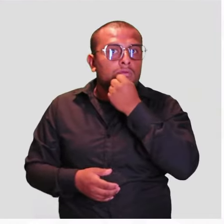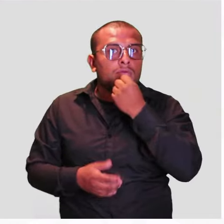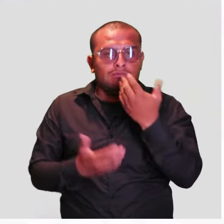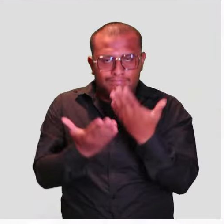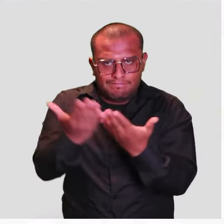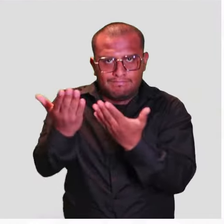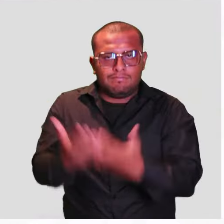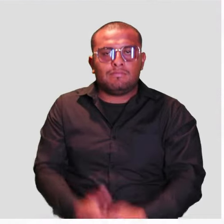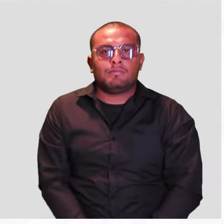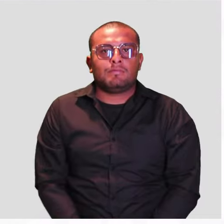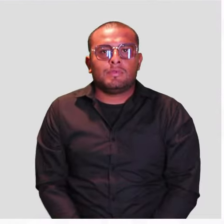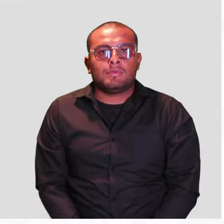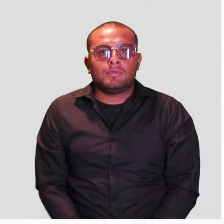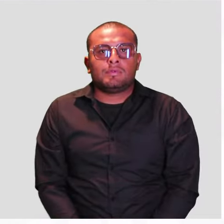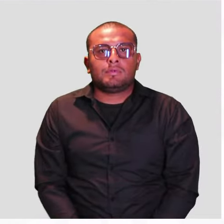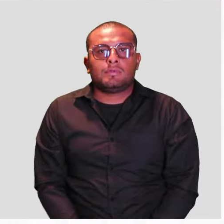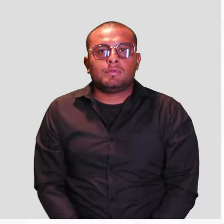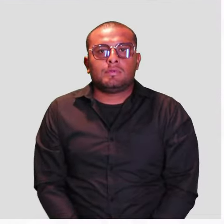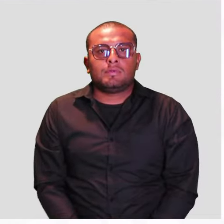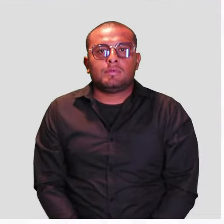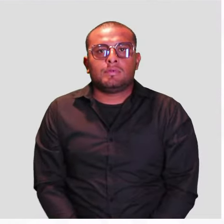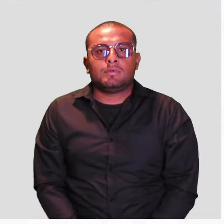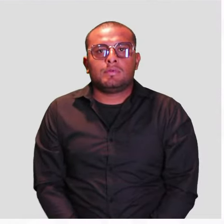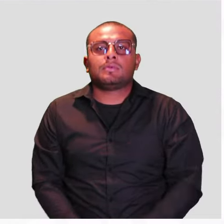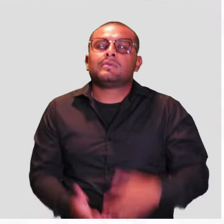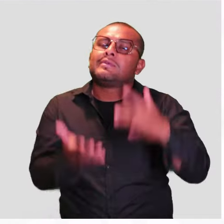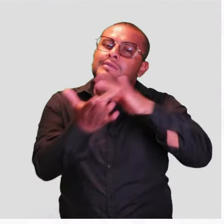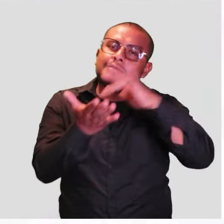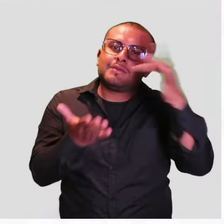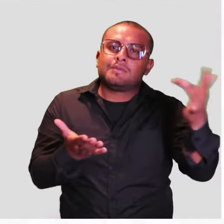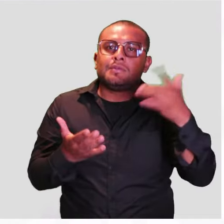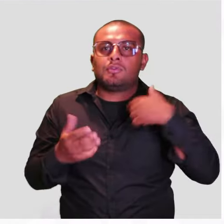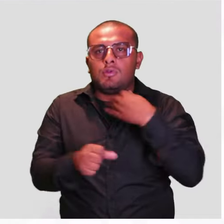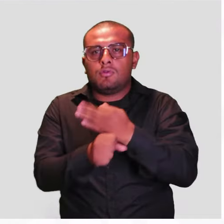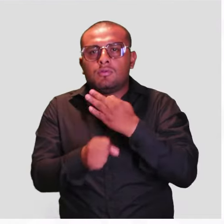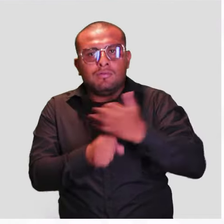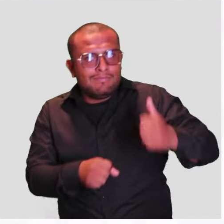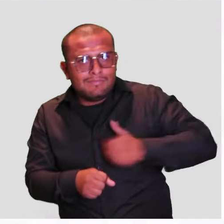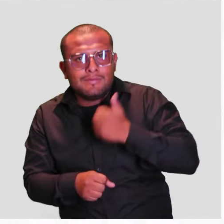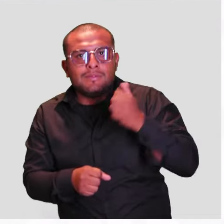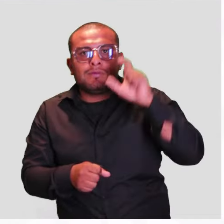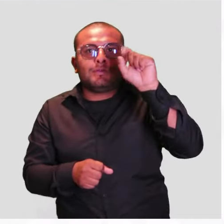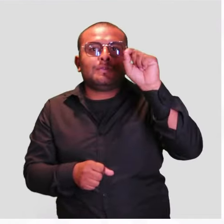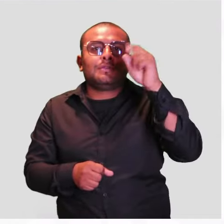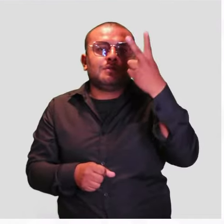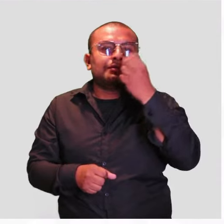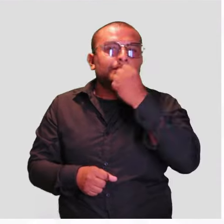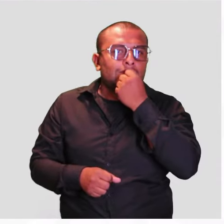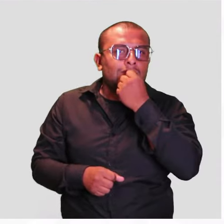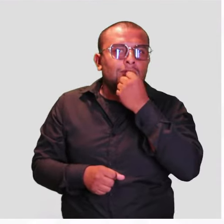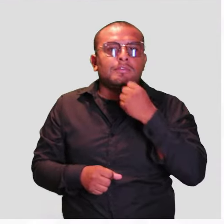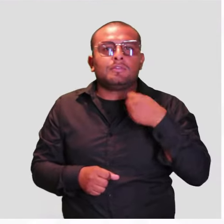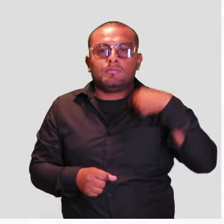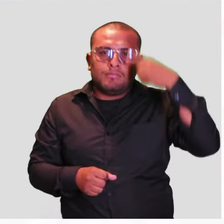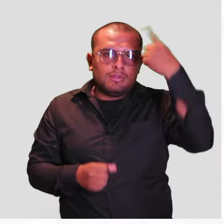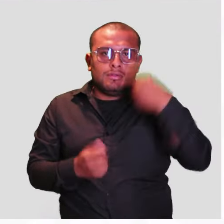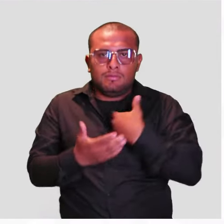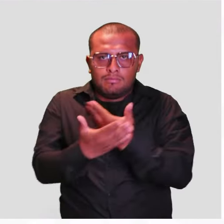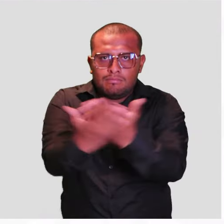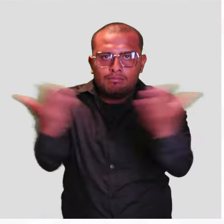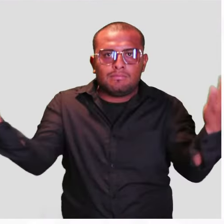Gracias. Quisiera aprovechar estos 22 segundos para comentarle a los ciudadanos que